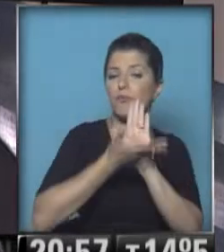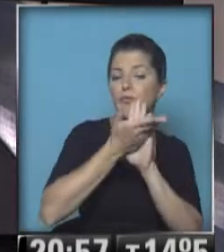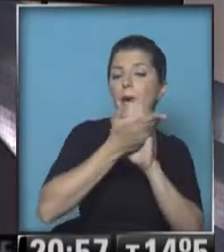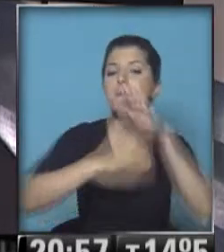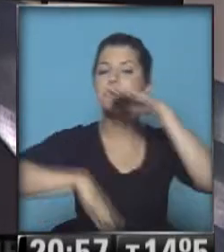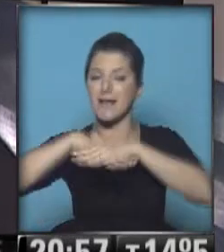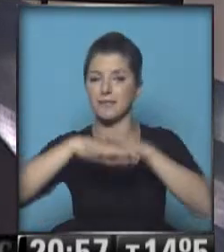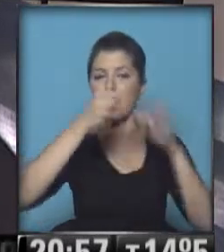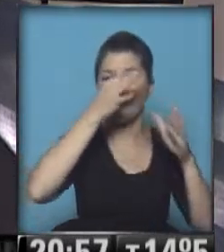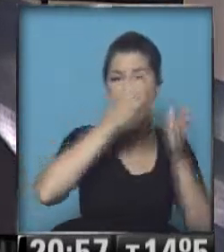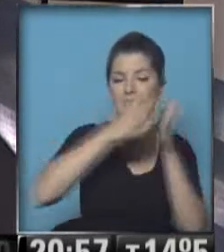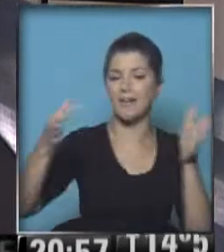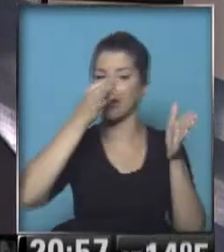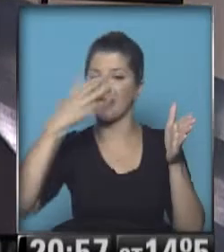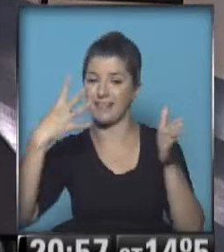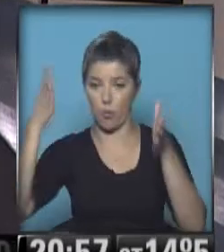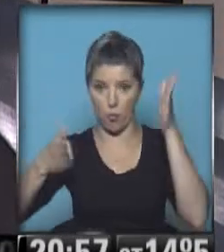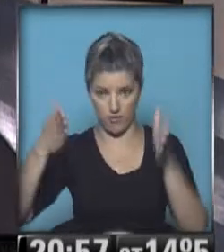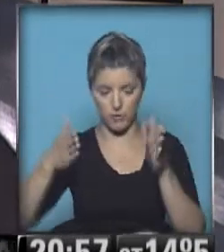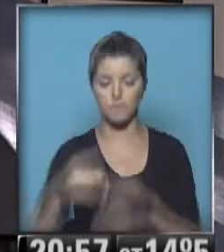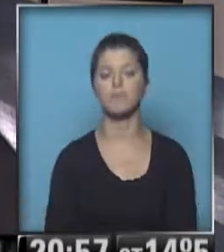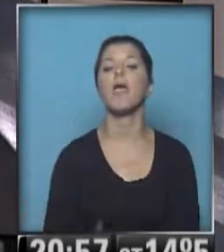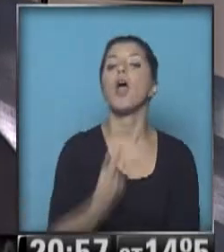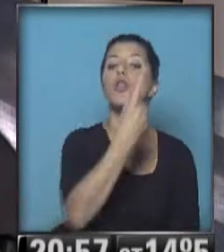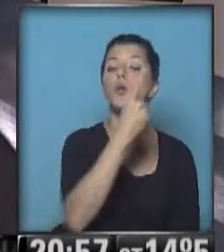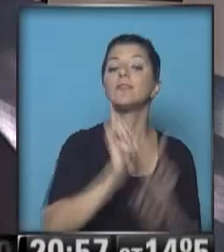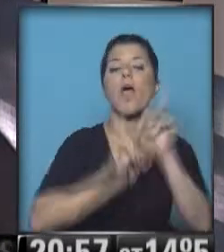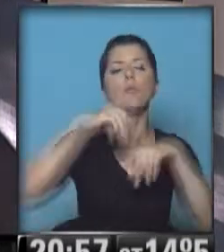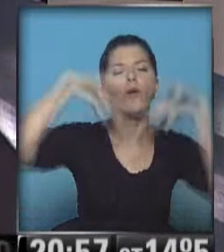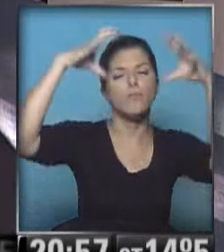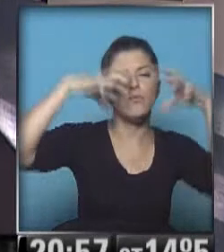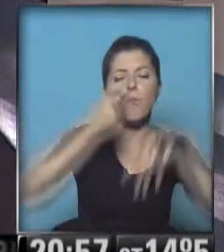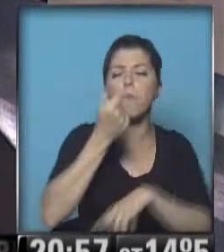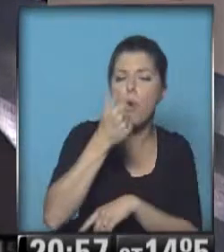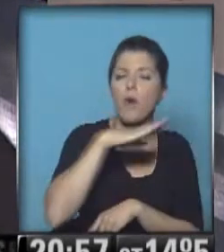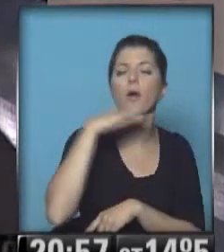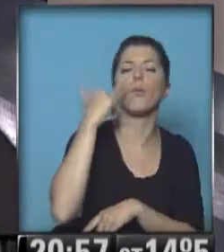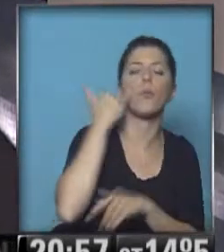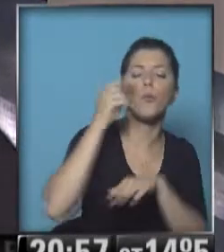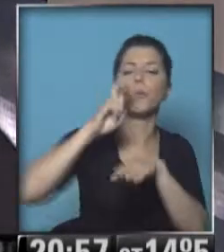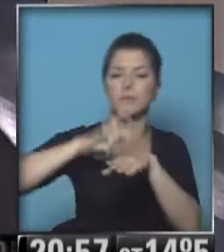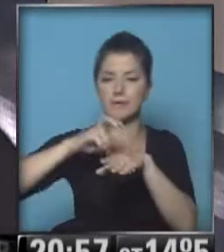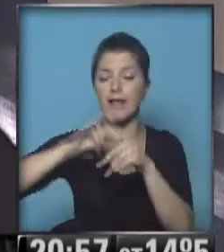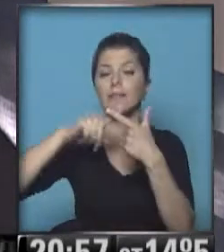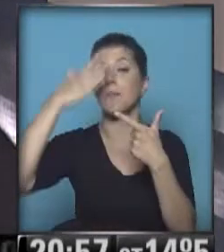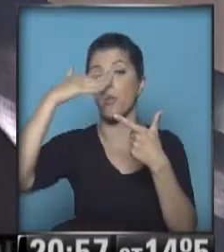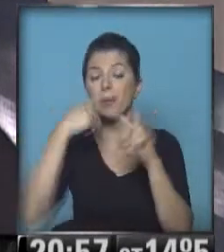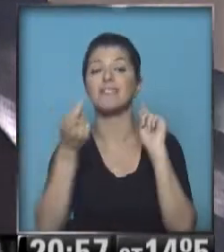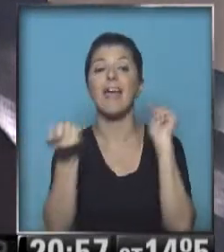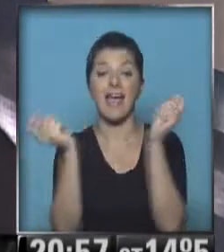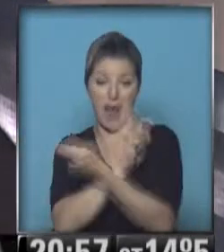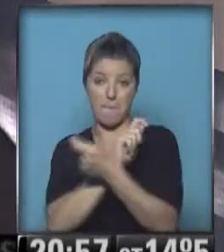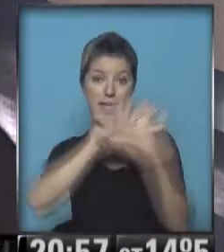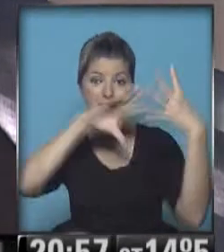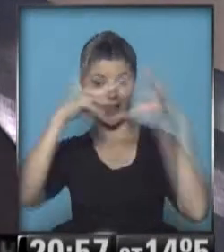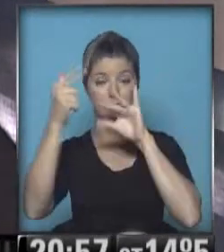a 24 grados. En el noroeste argentino, algunas lluvias en forma aislada en Jujuy y en Salta, luego las condiciones meteorológicas tienden a mejorar